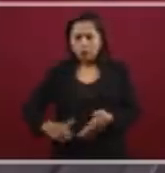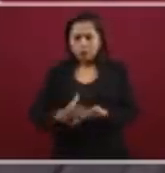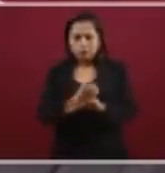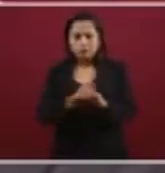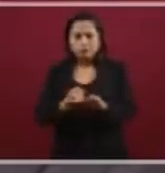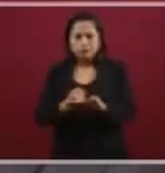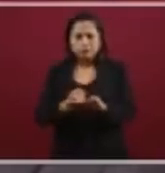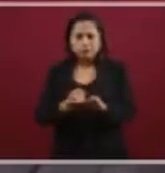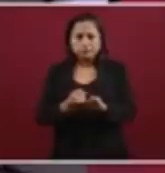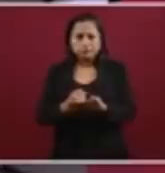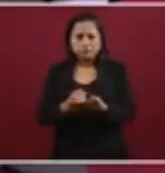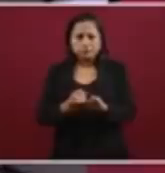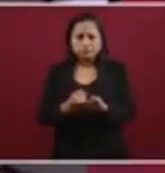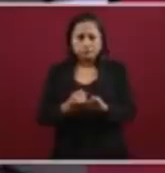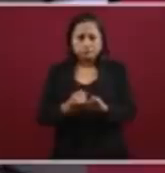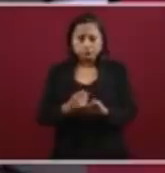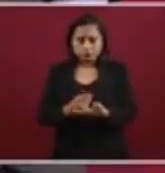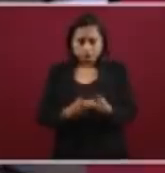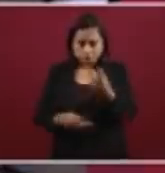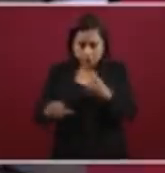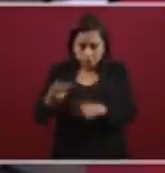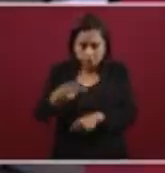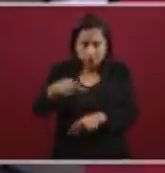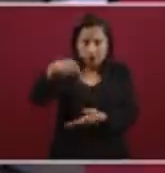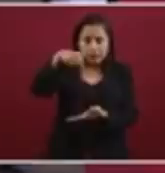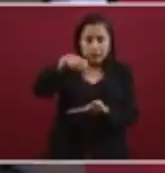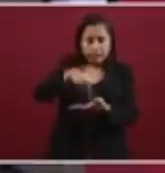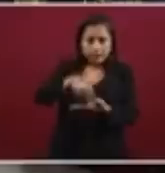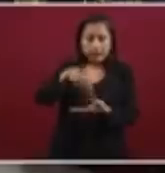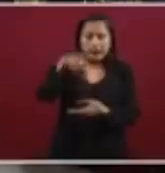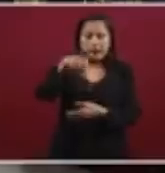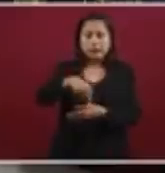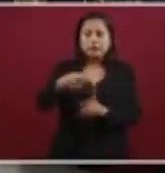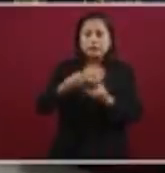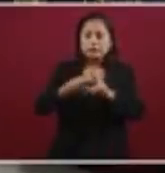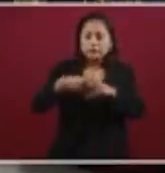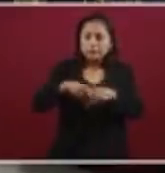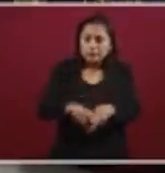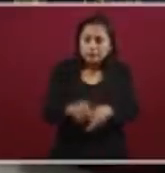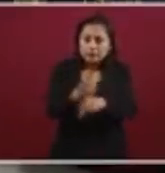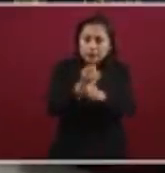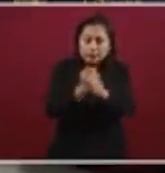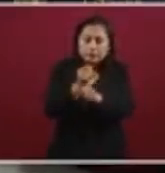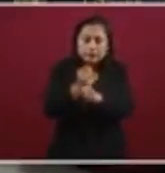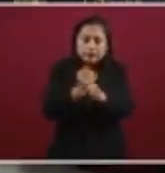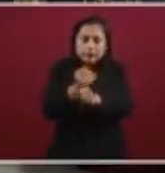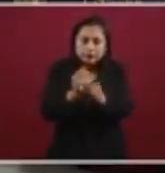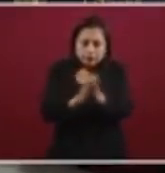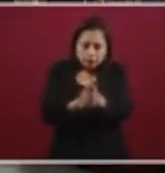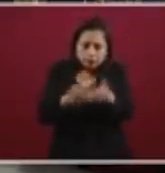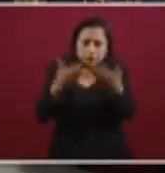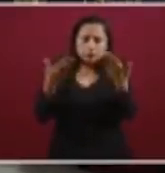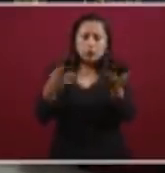se estaría abriendo la investigación y sí